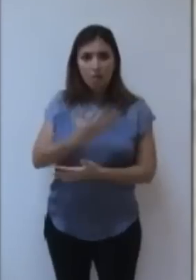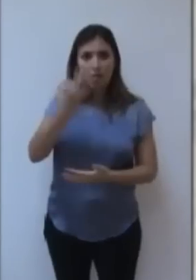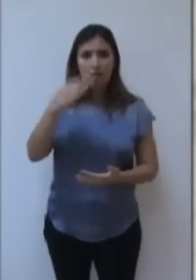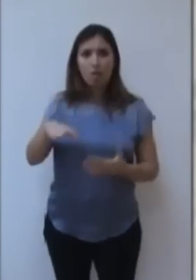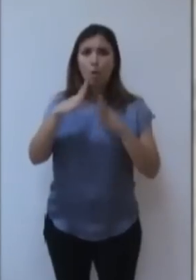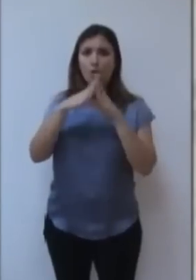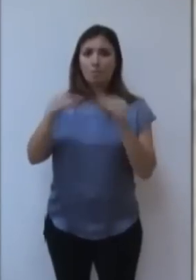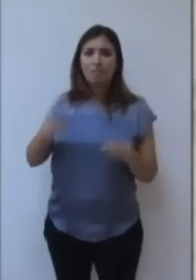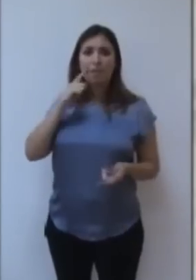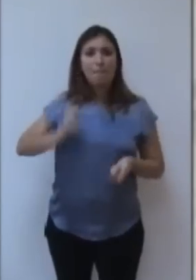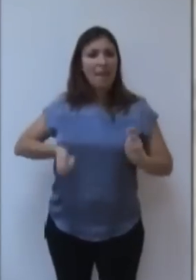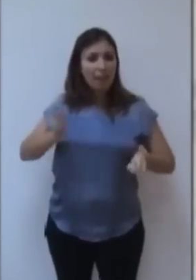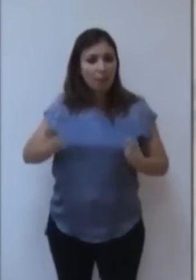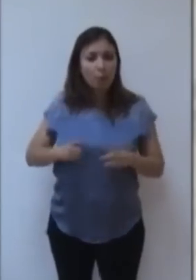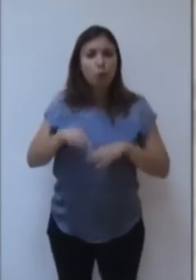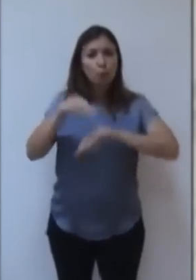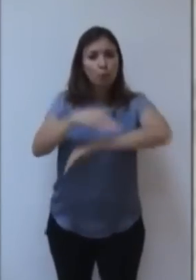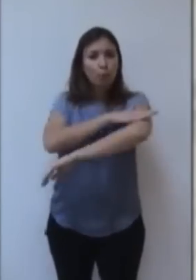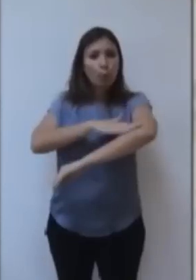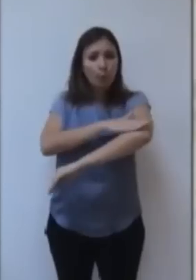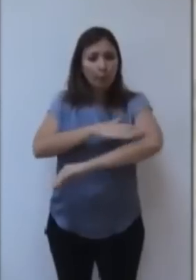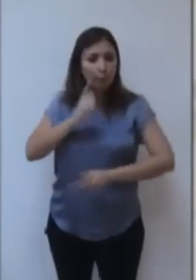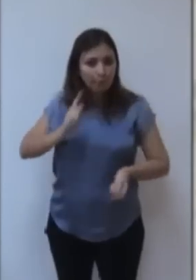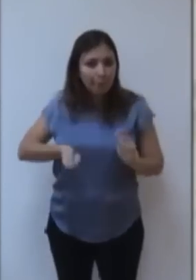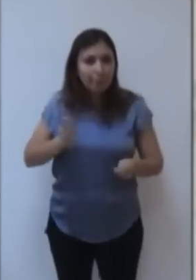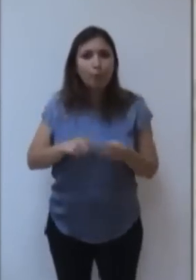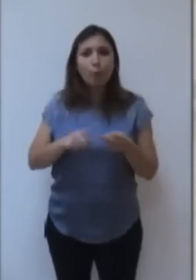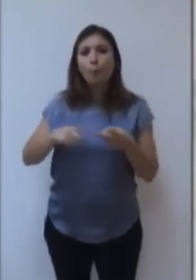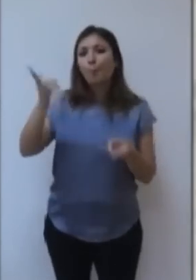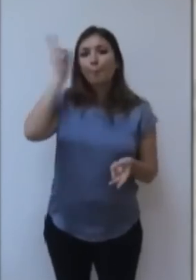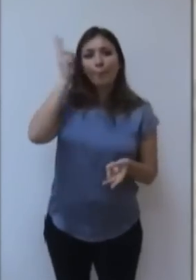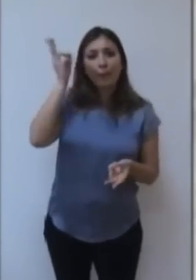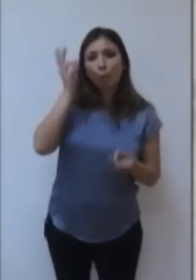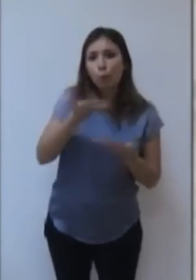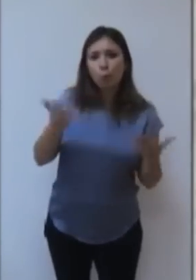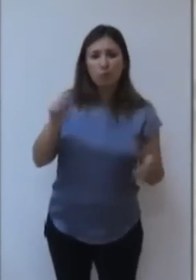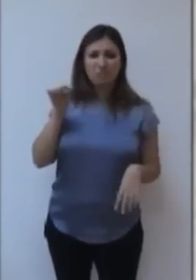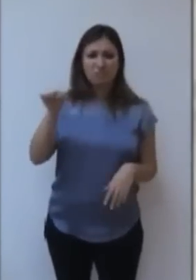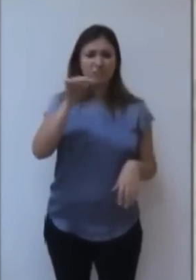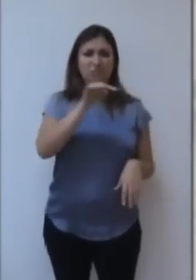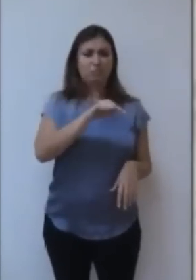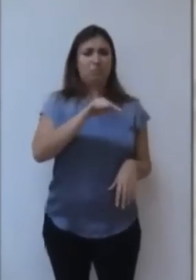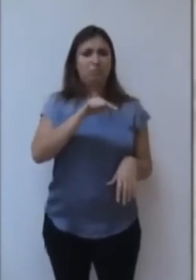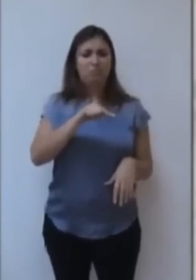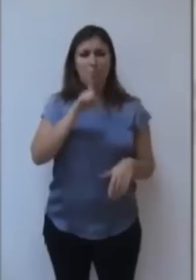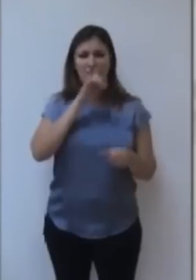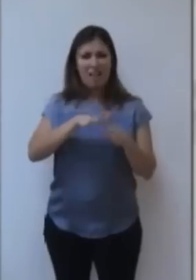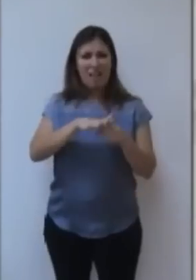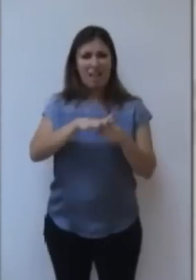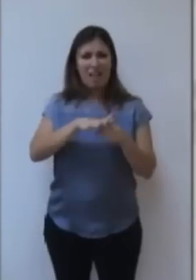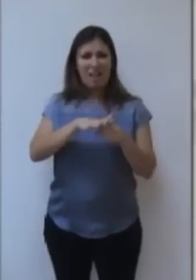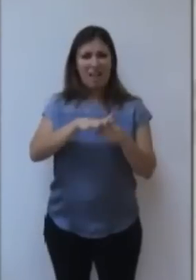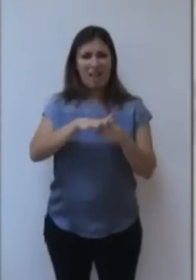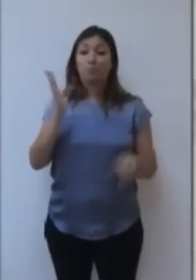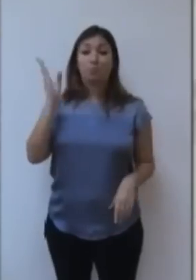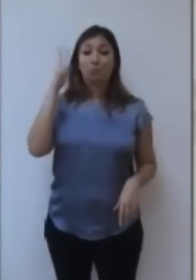la Universidad de México, en el Gobierno de México, en Perú, o sea, en muchos ámbitos que no te esperas,